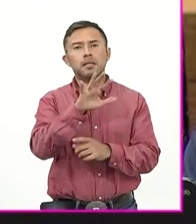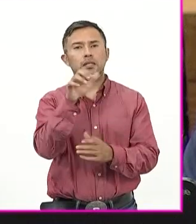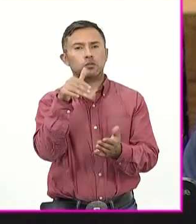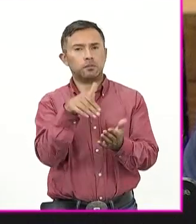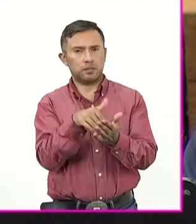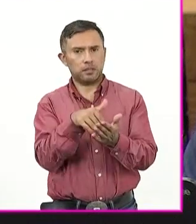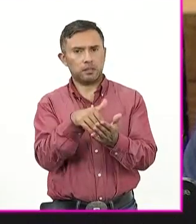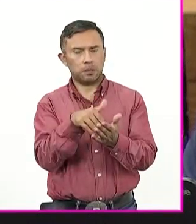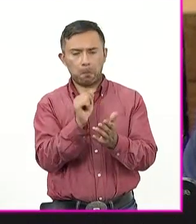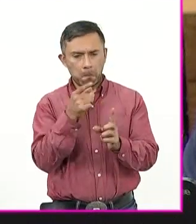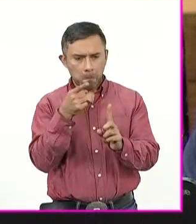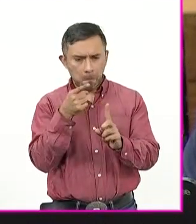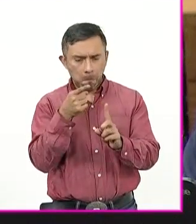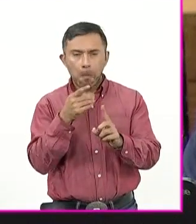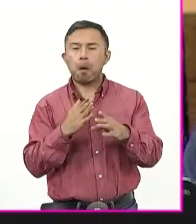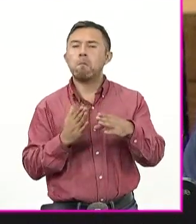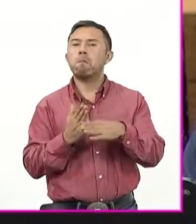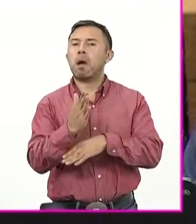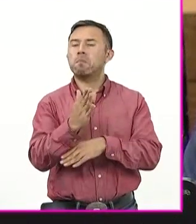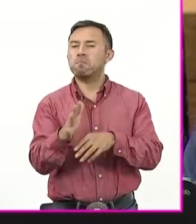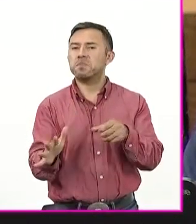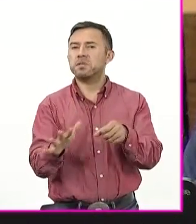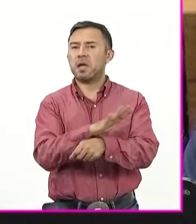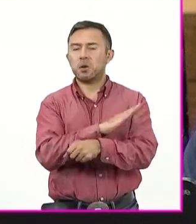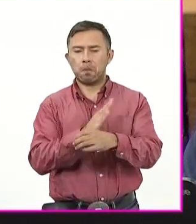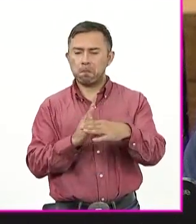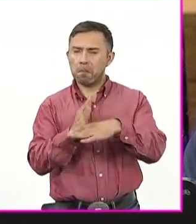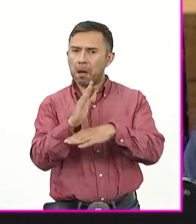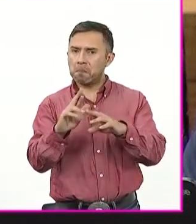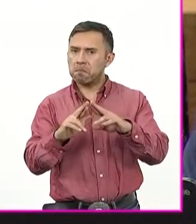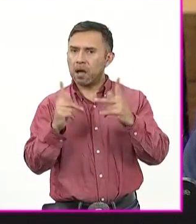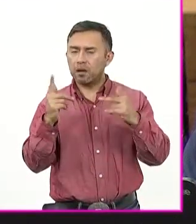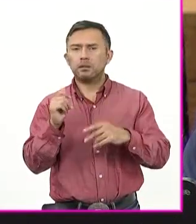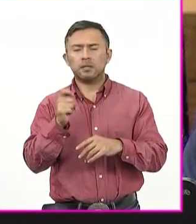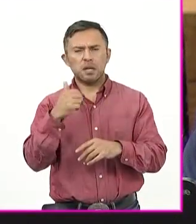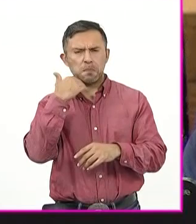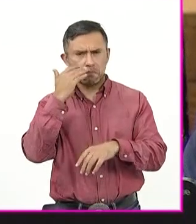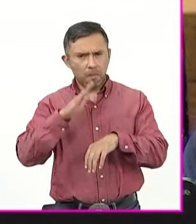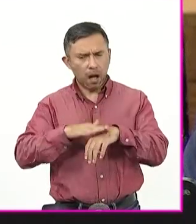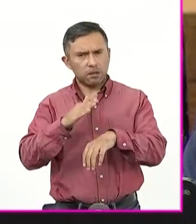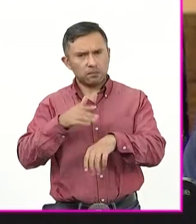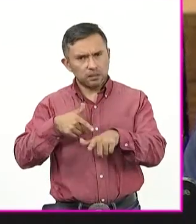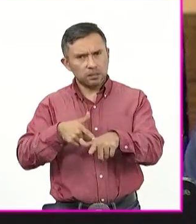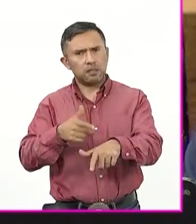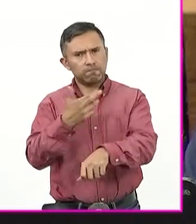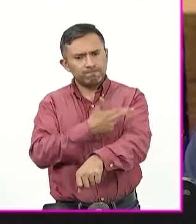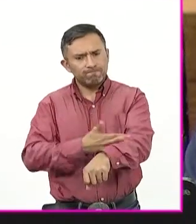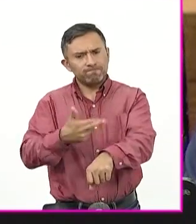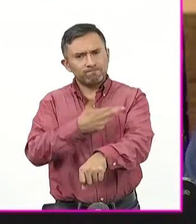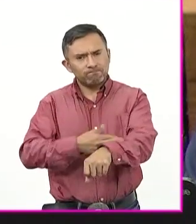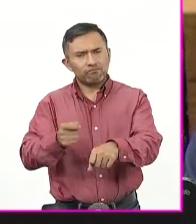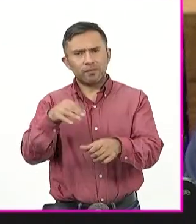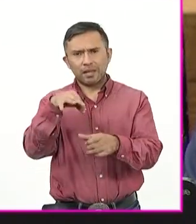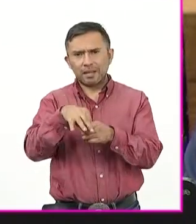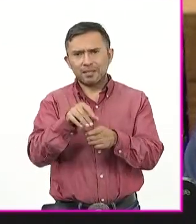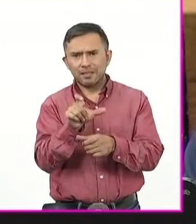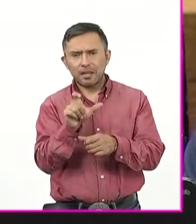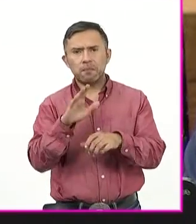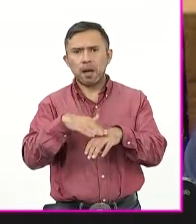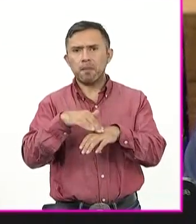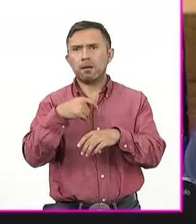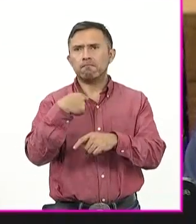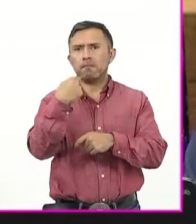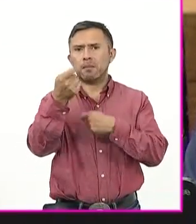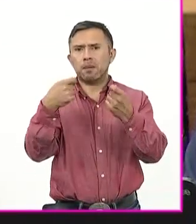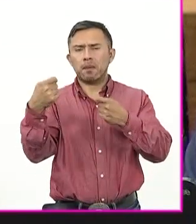cubrimos. Y seguimos trabajando en la dirección justamente de credencializar a un mayor número.